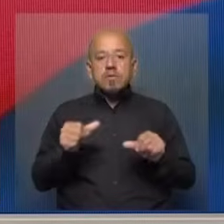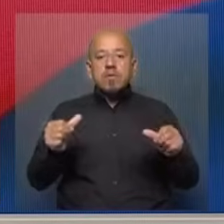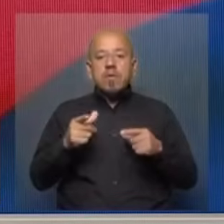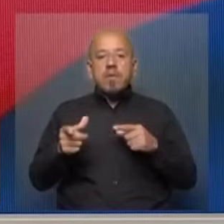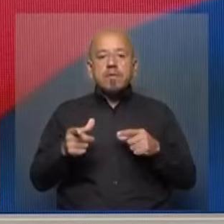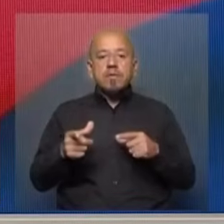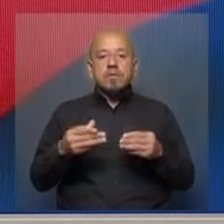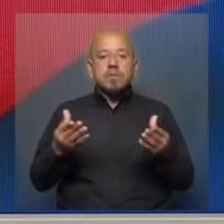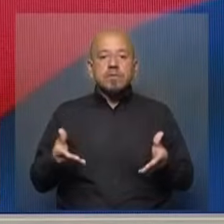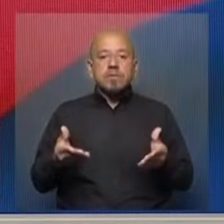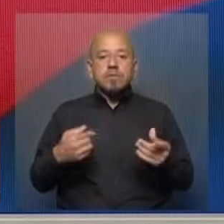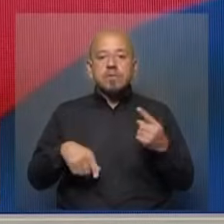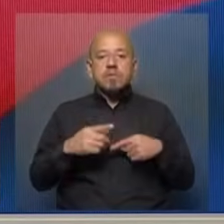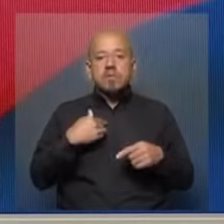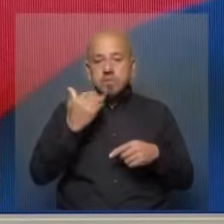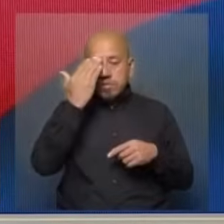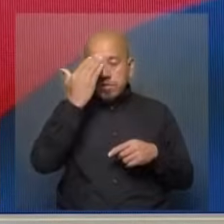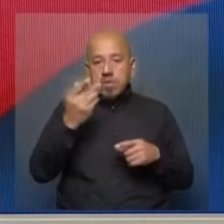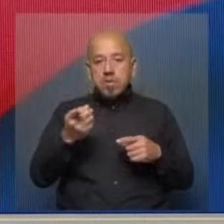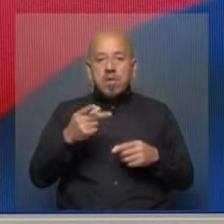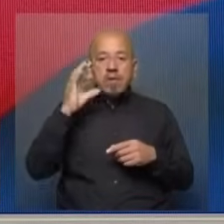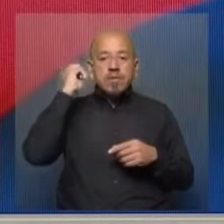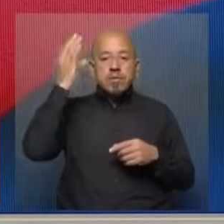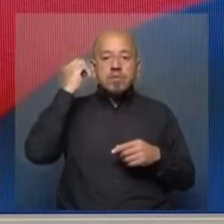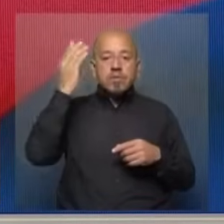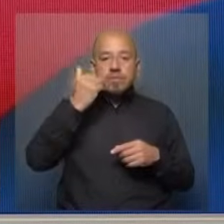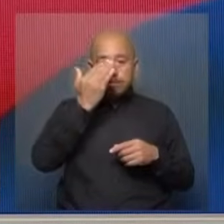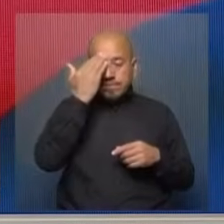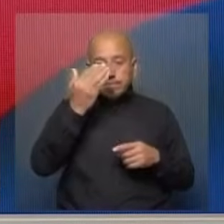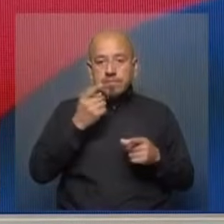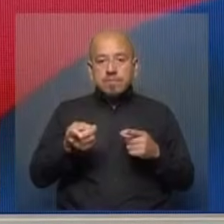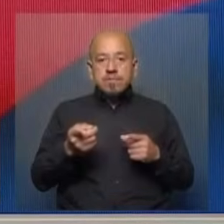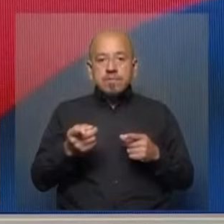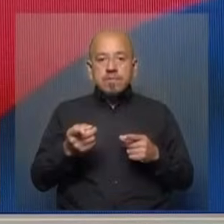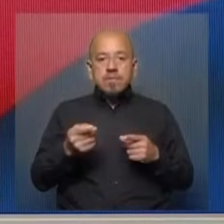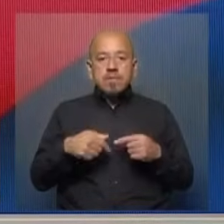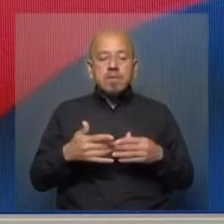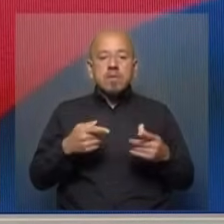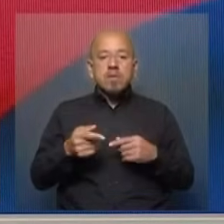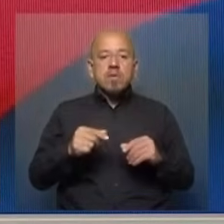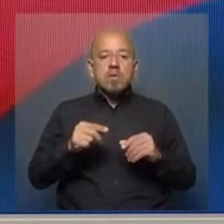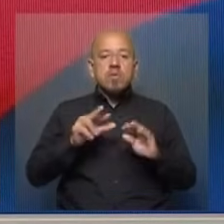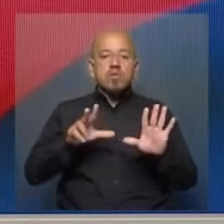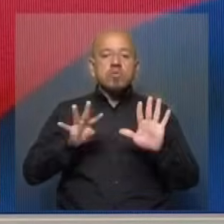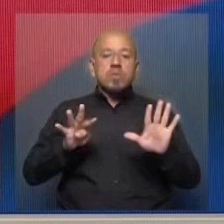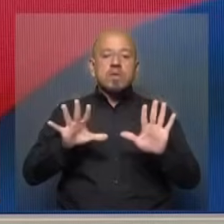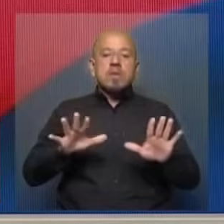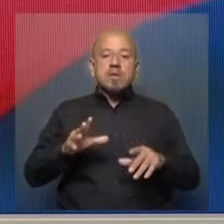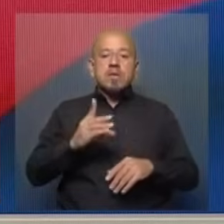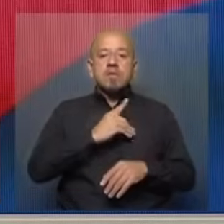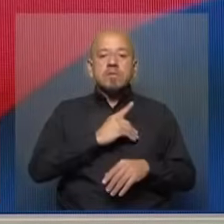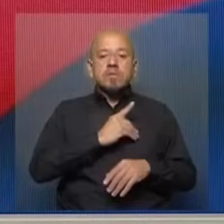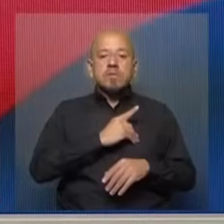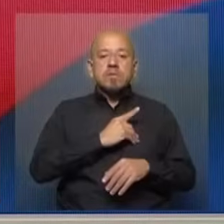con tanta participación de los Frente Amplistas. El Congreso del Frente Amplio, que va a ser ahora 8, 9 y 10 de diciembre,